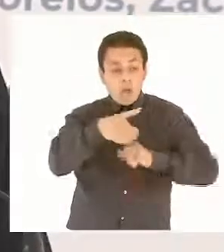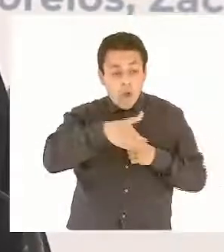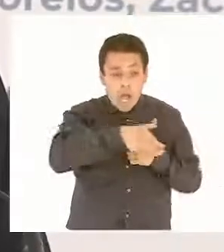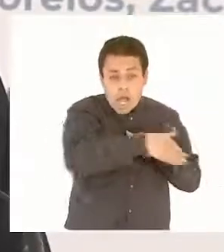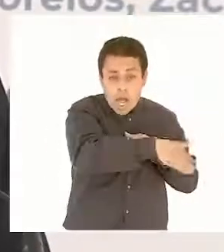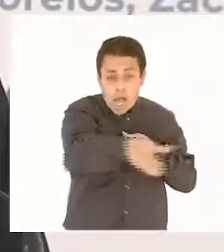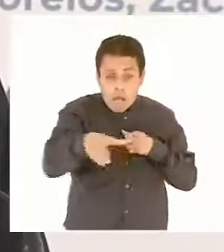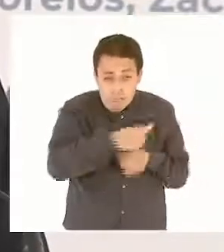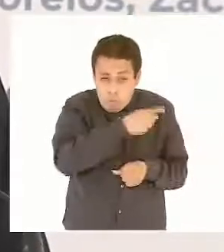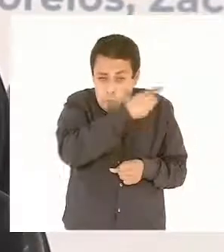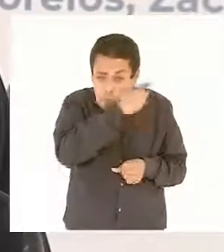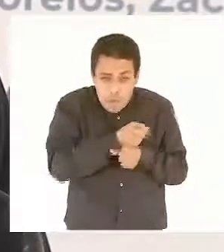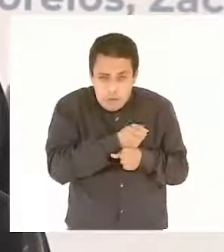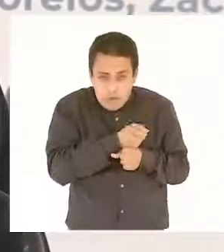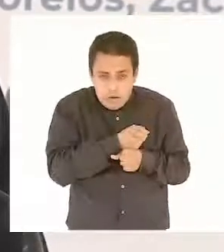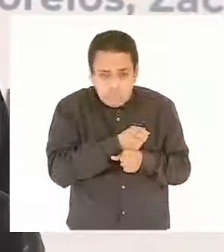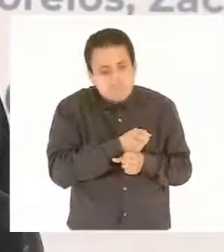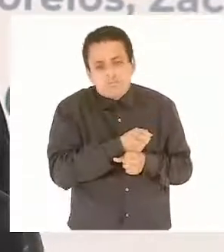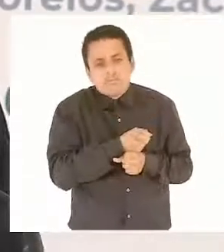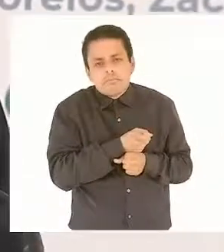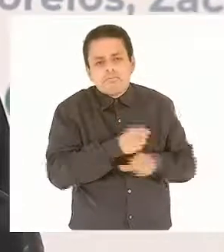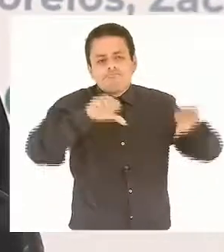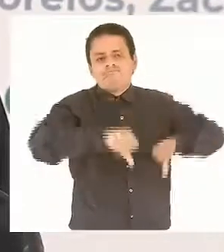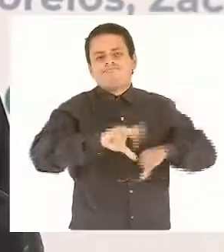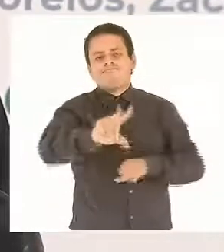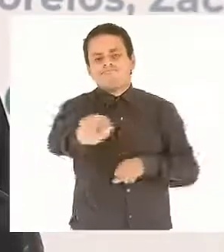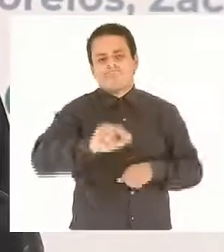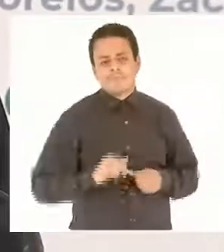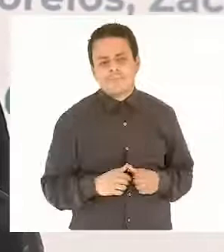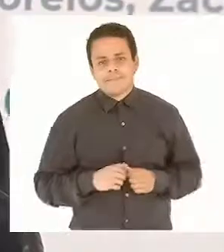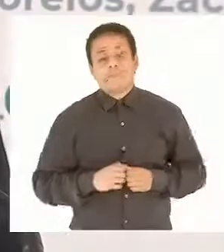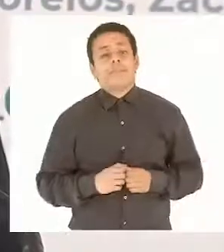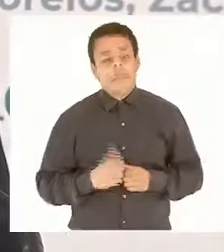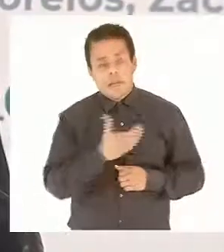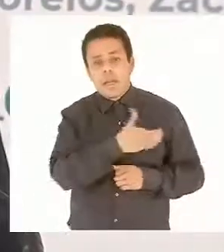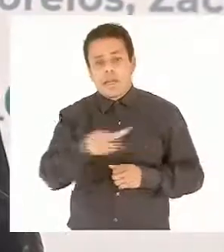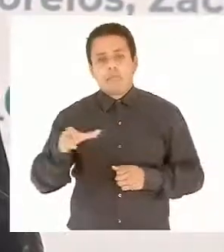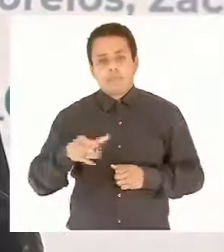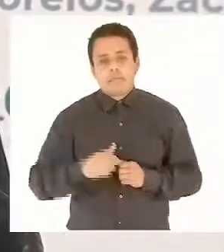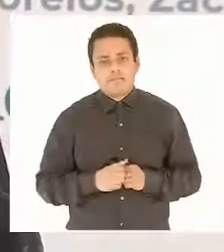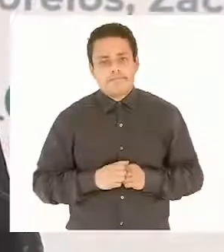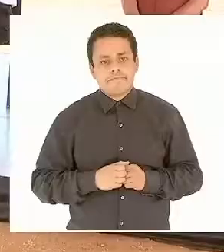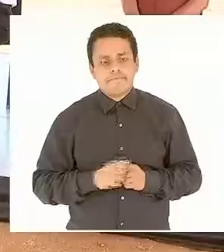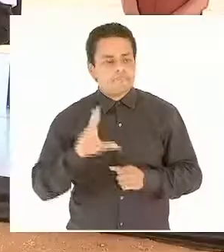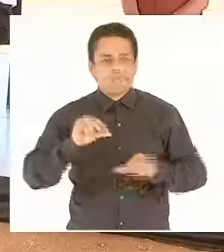mismo con el sector primario, el campo.